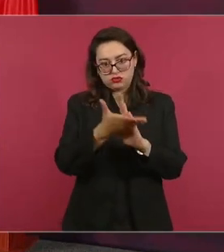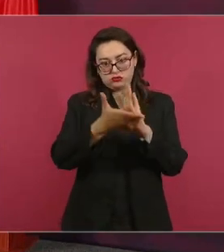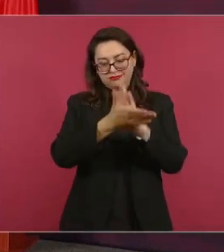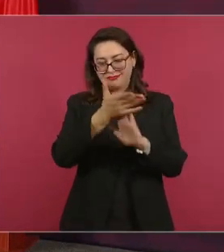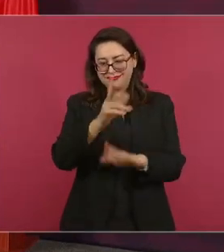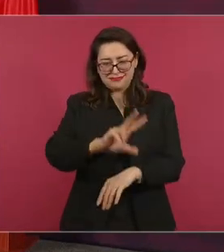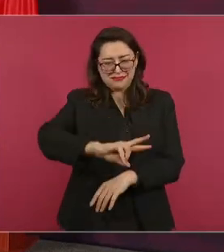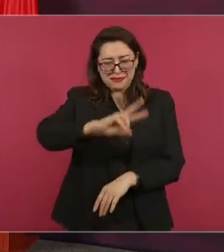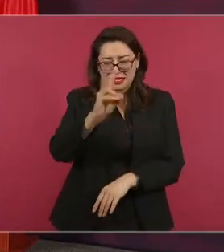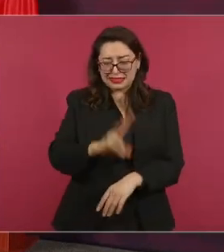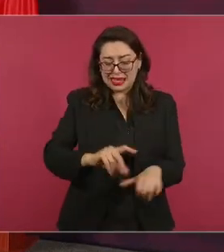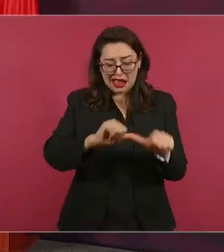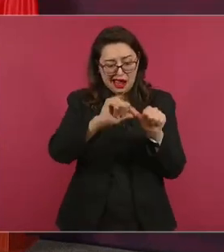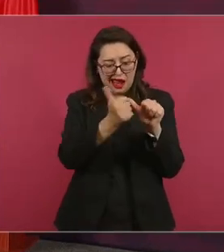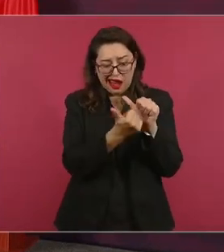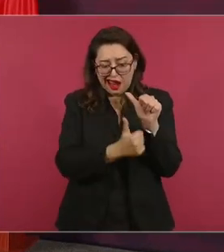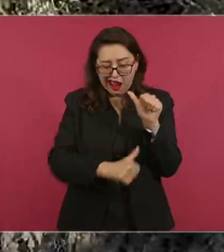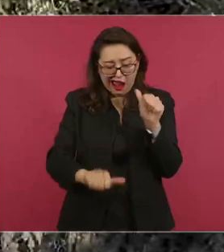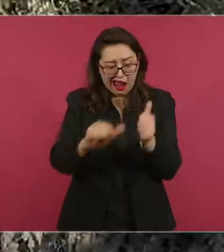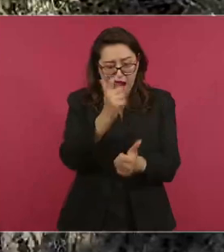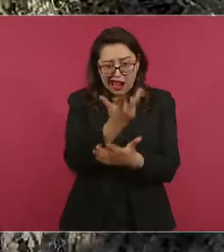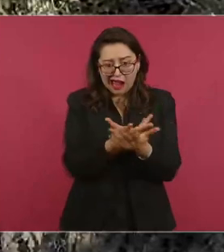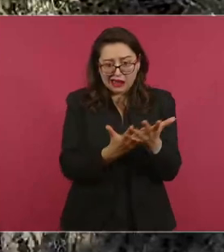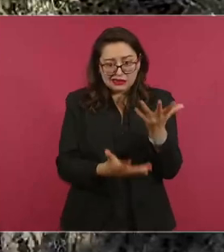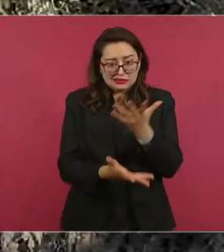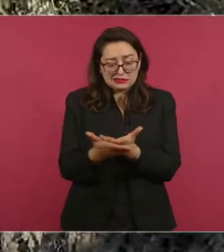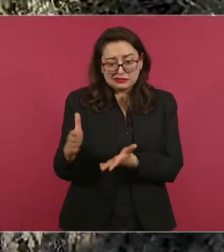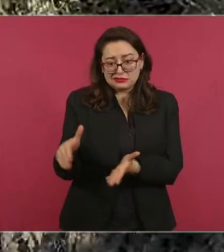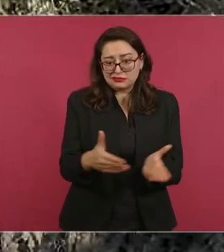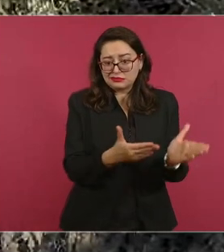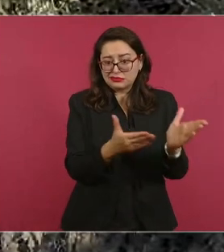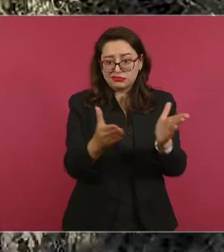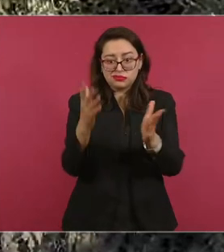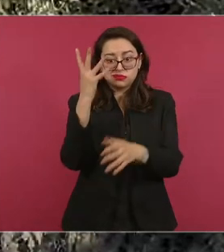artistas, porque son caminos bellísimos,